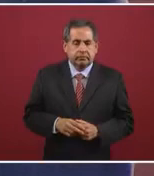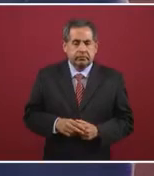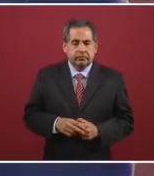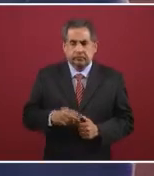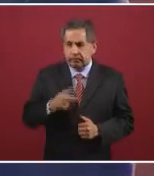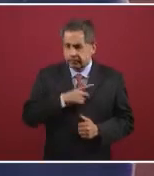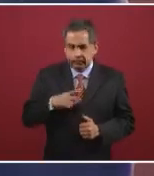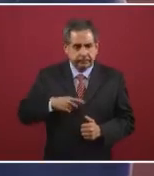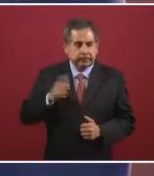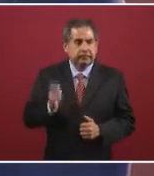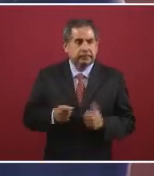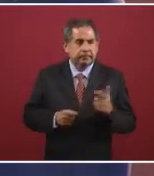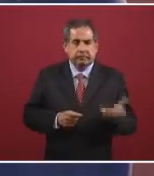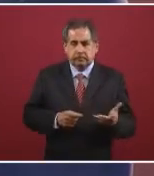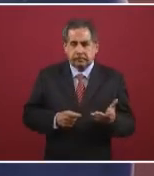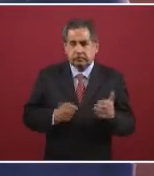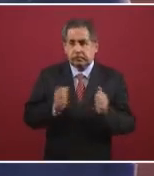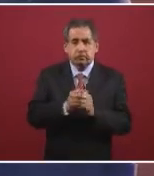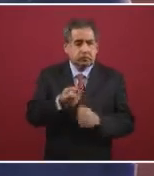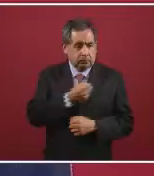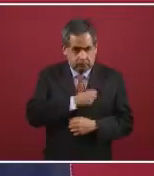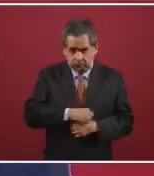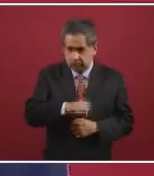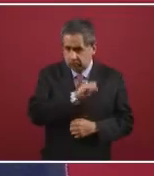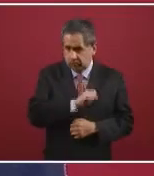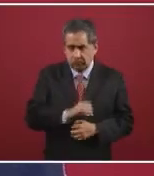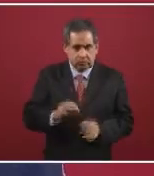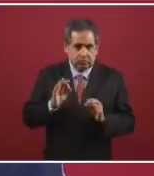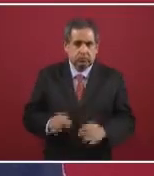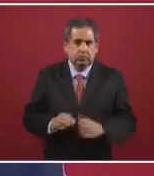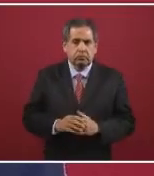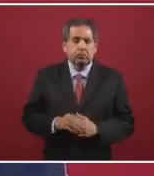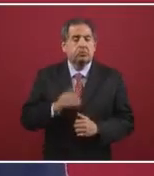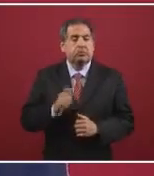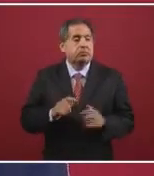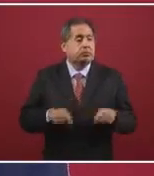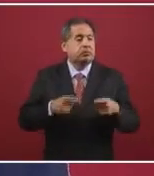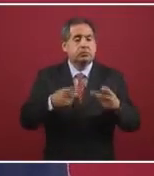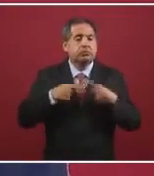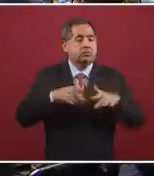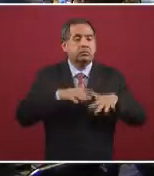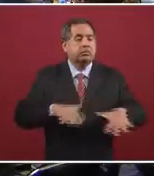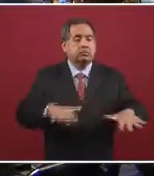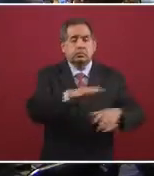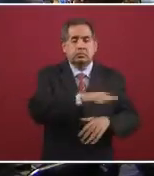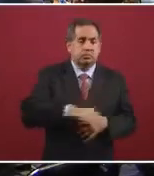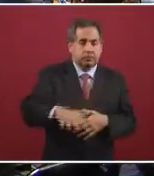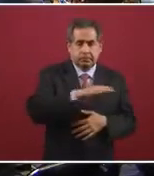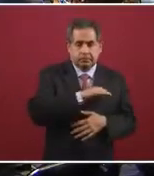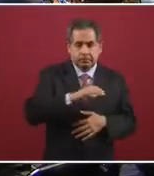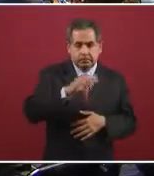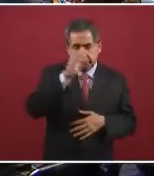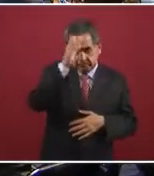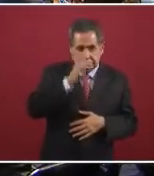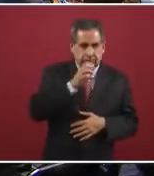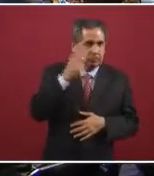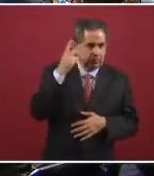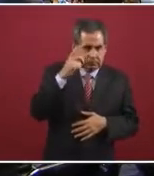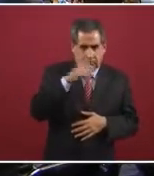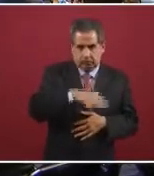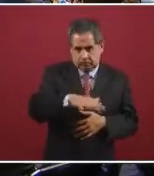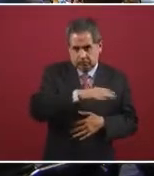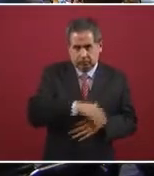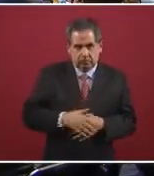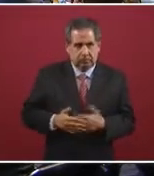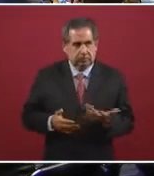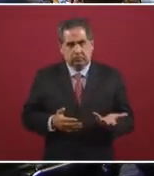tiene que ver con la salud de los habitantes de La Laguna. No puede ser,